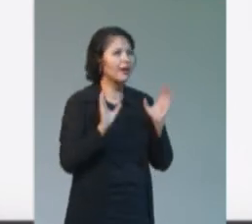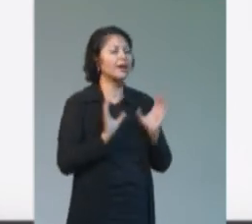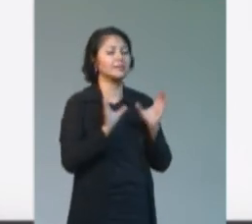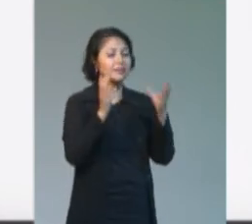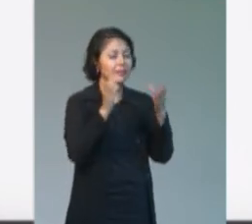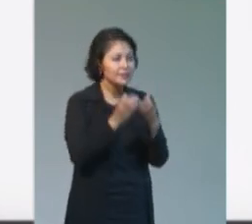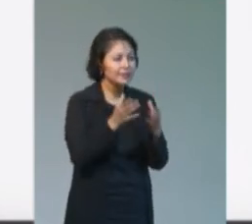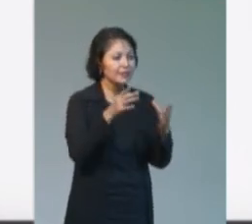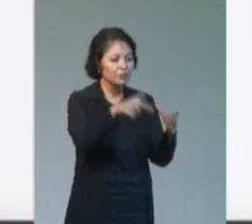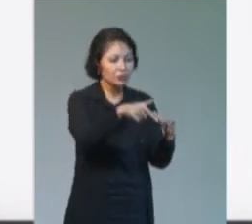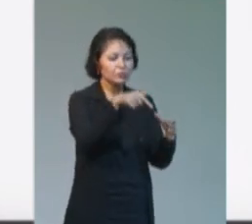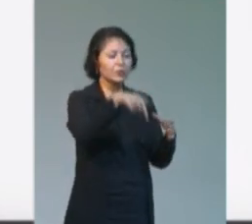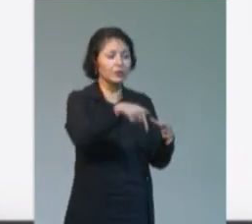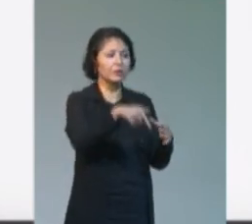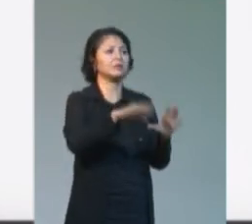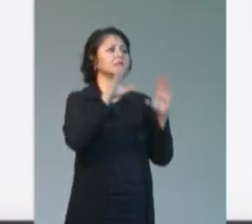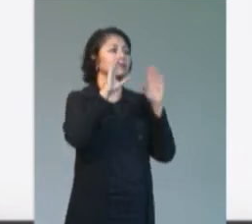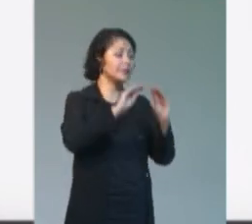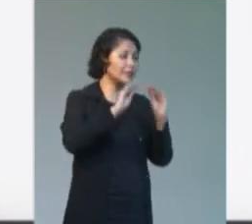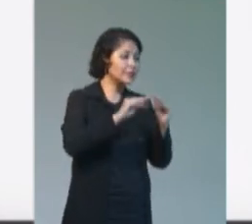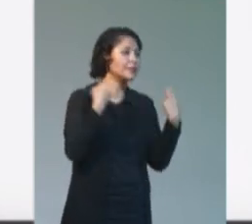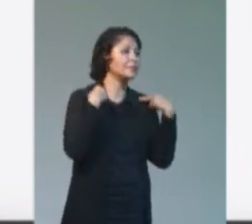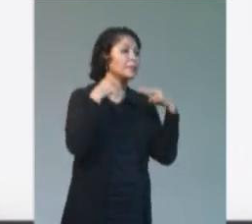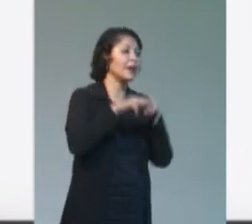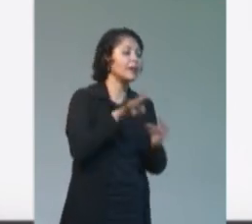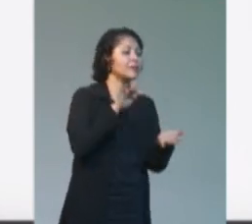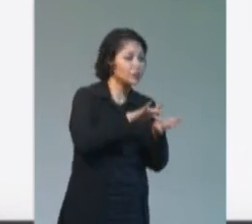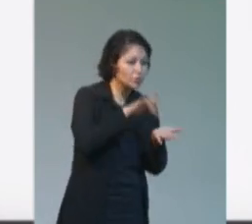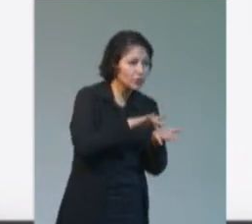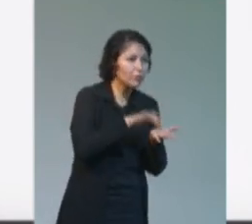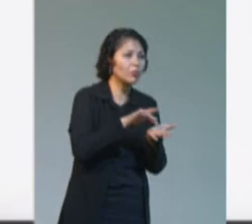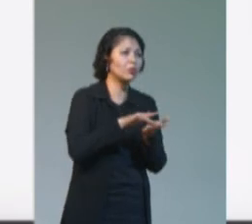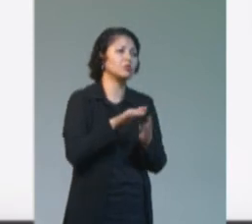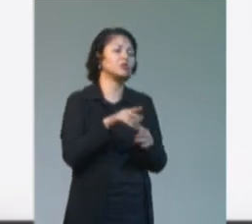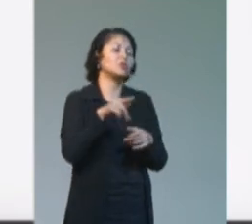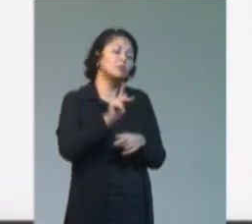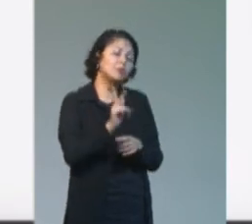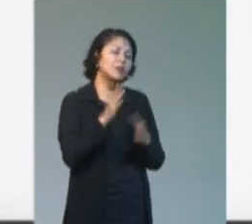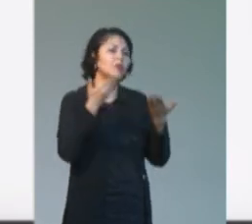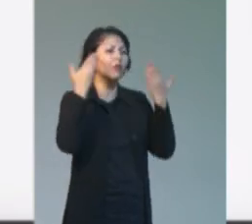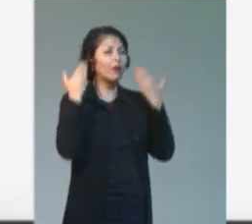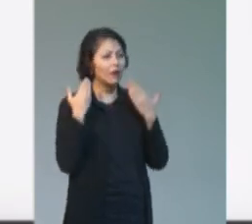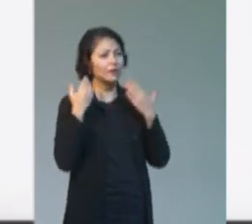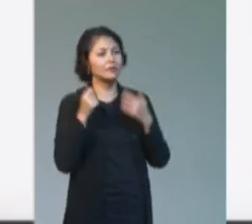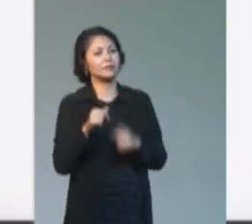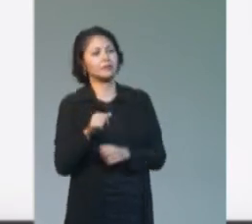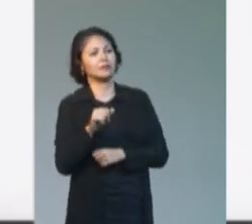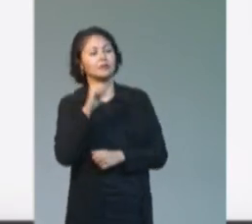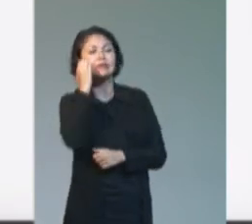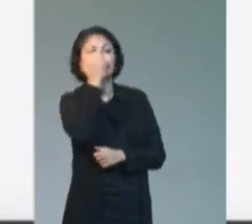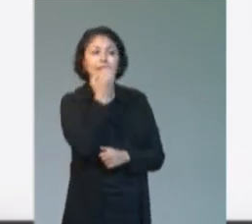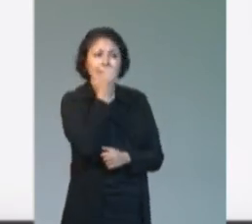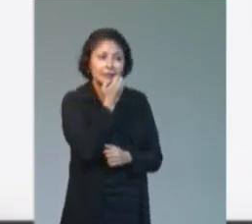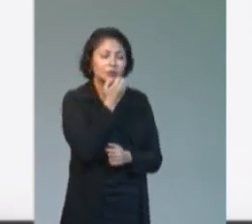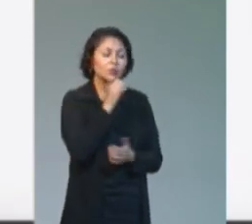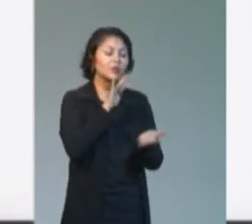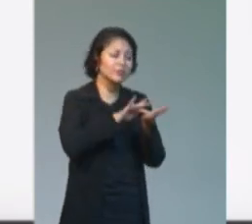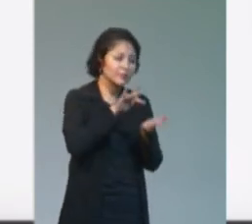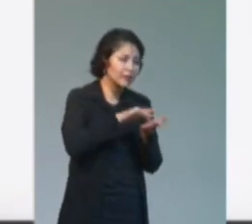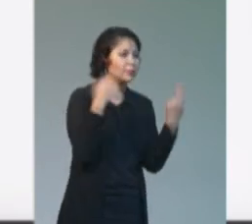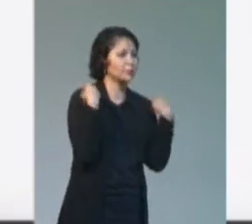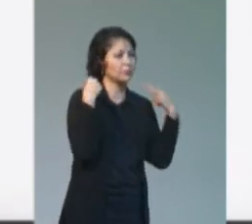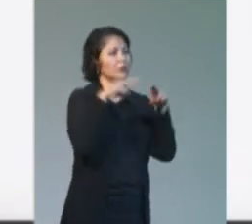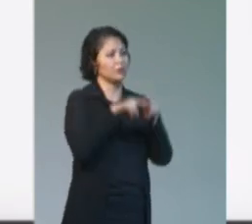etcétera etcétera y por supuesto también el excesivo número de alumnos que muchas veces hemos querido meter en esto aulas virtuales